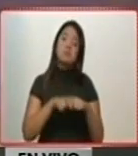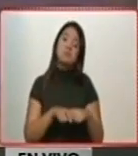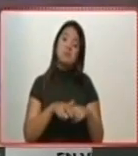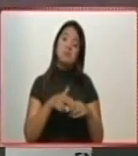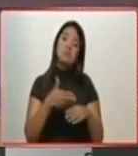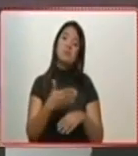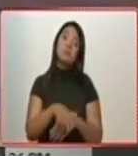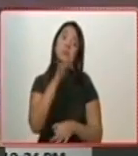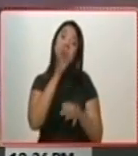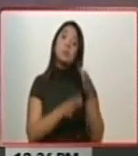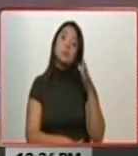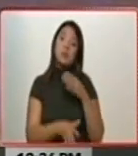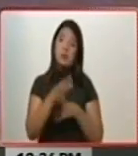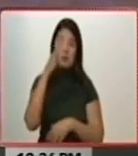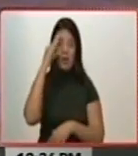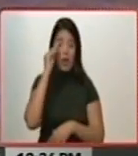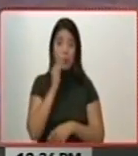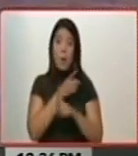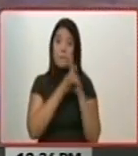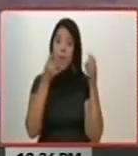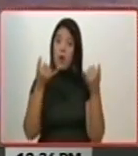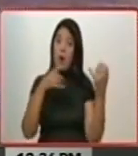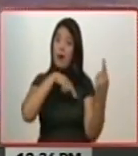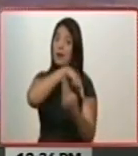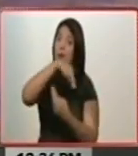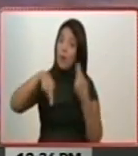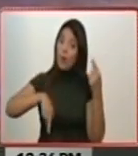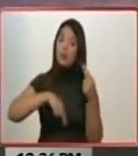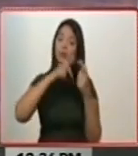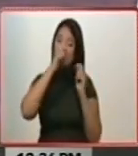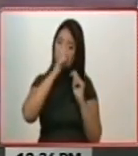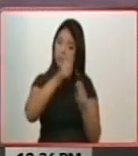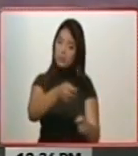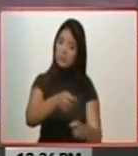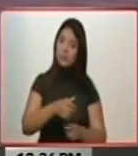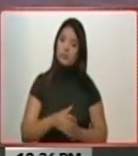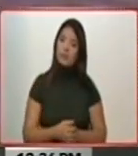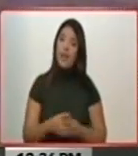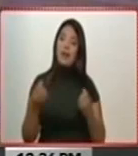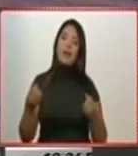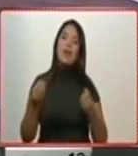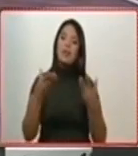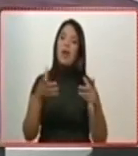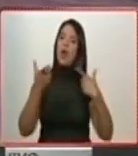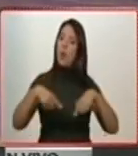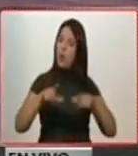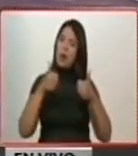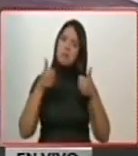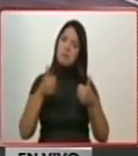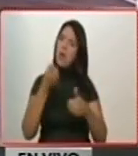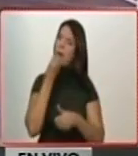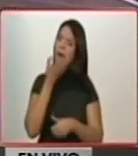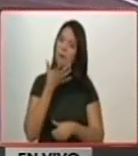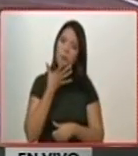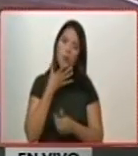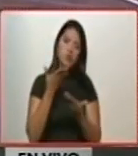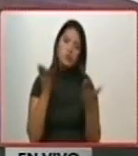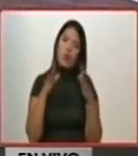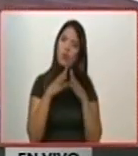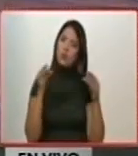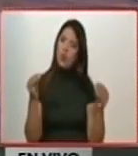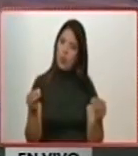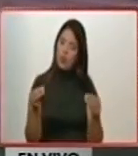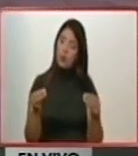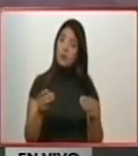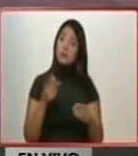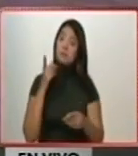la suerte de Dios. Hoy la revolución los reivindica y les entrega espacios dignos. Miren qué hermoso va a ser